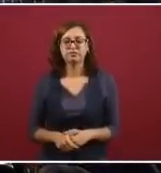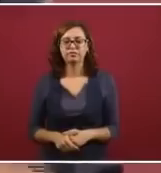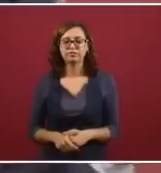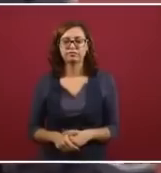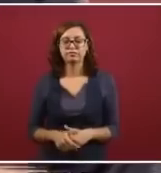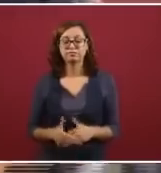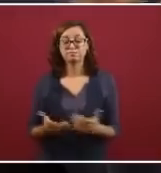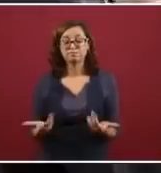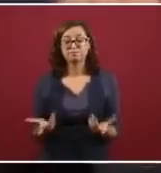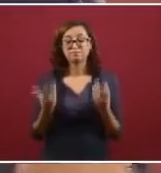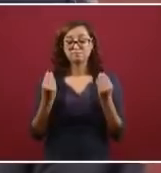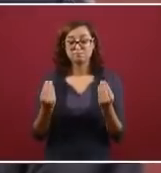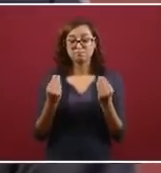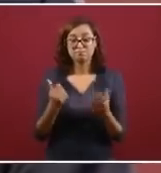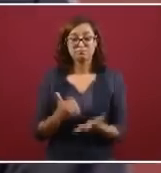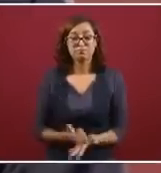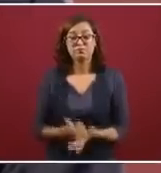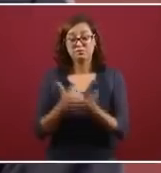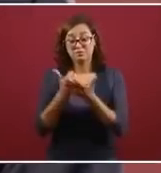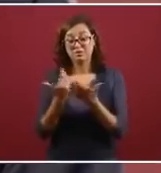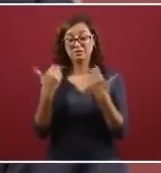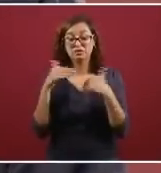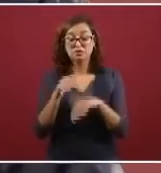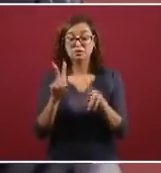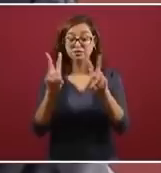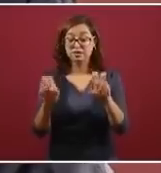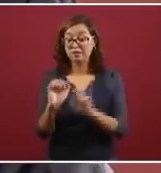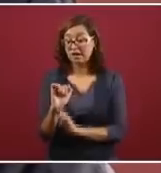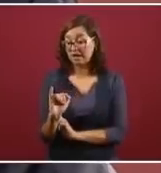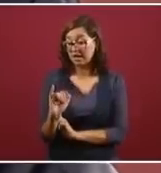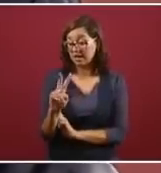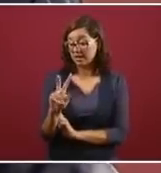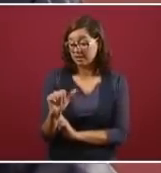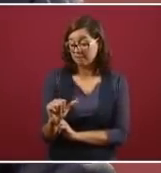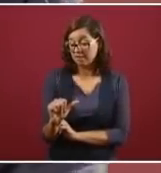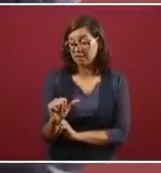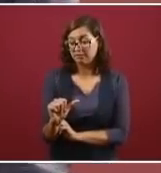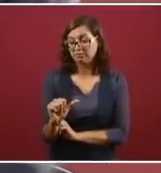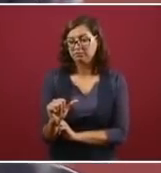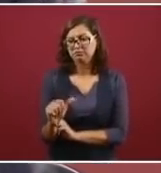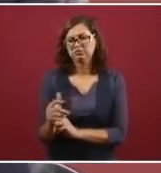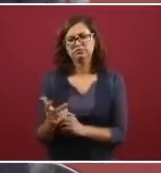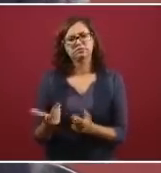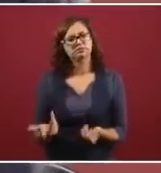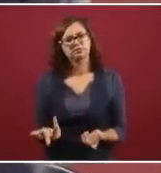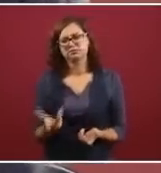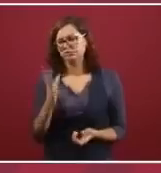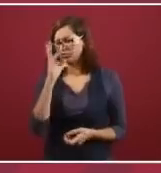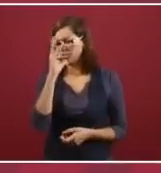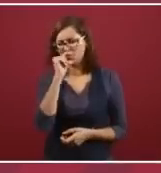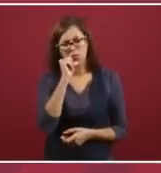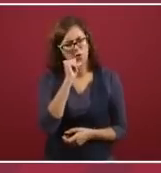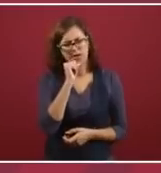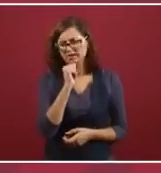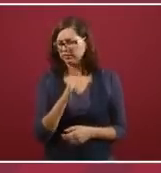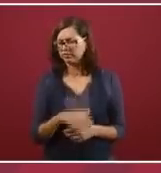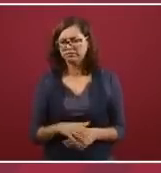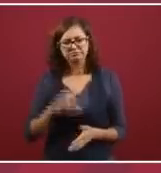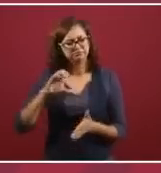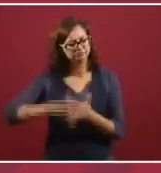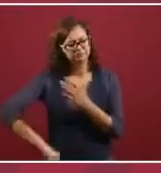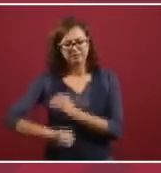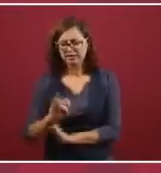ayudar mucho. Acerca de lo del IVA, pues no se puede cobrar IVA